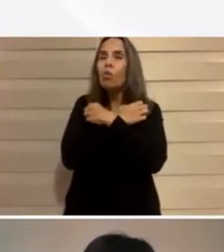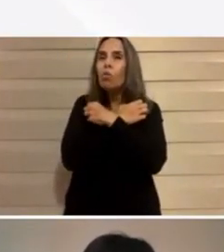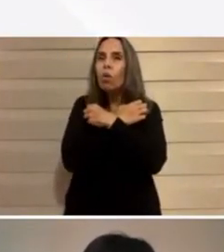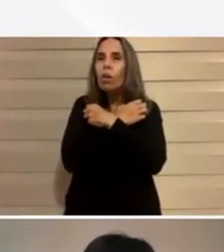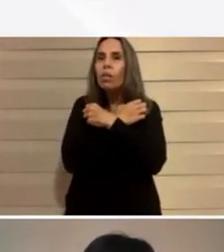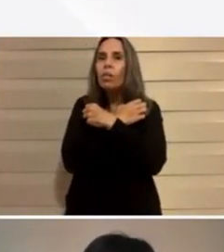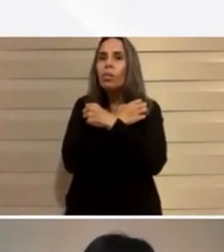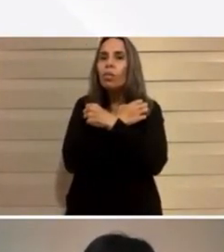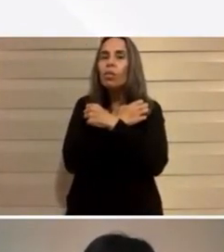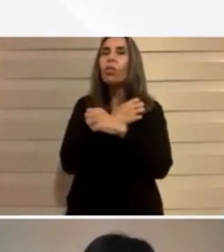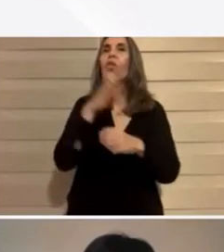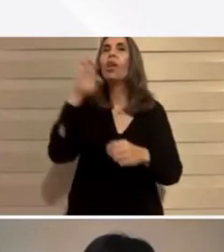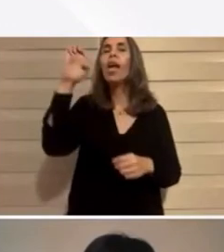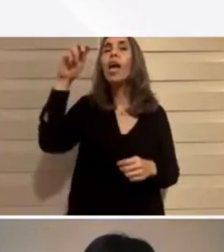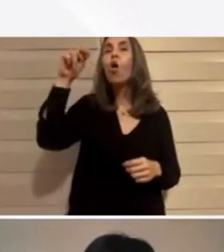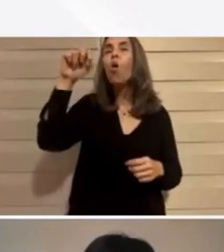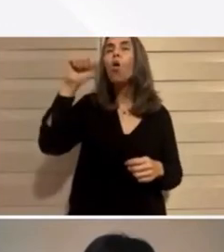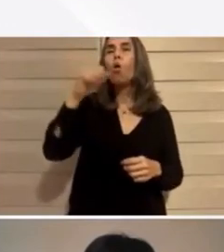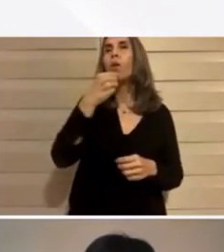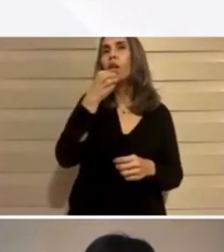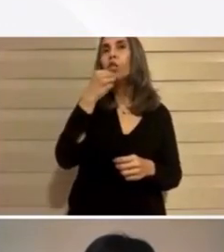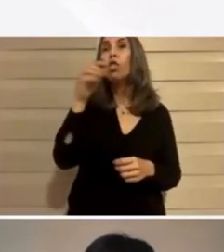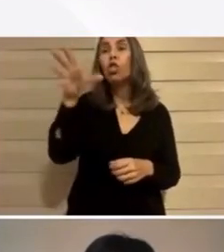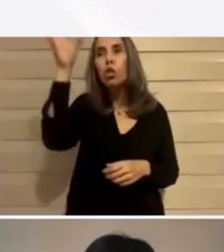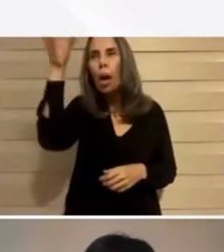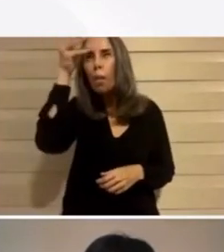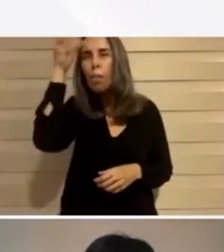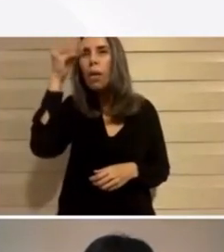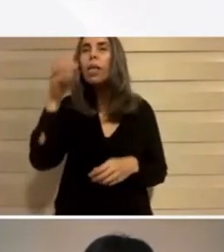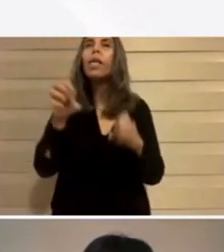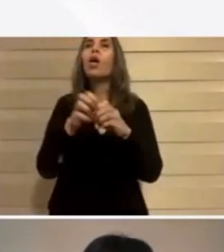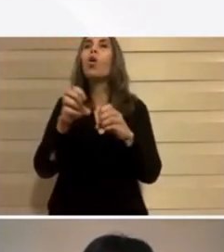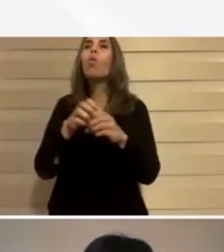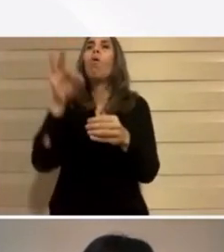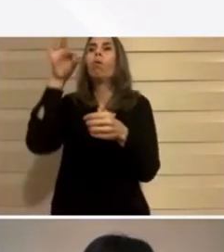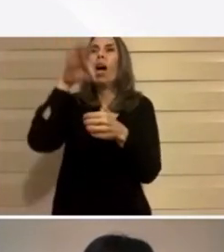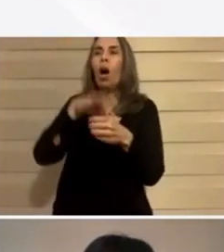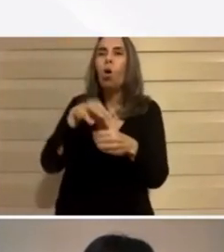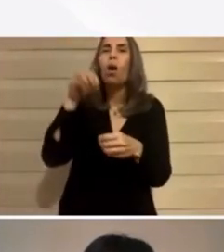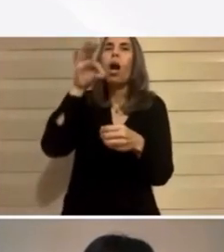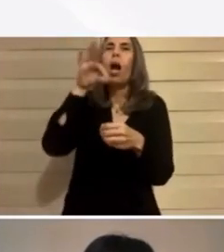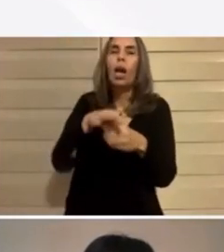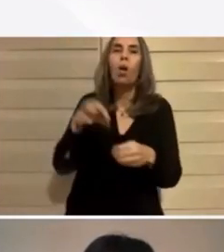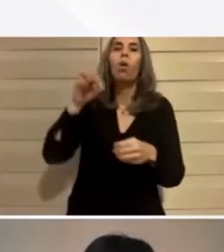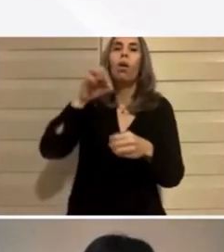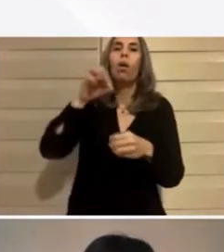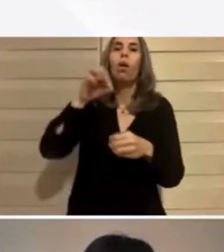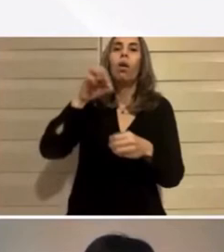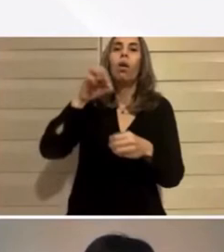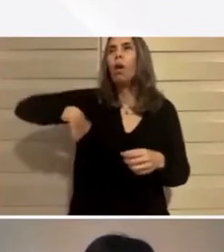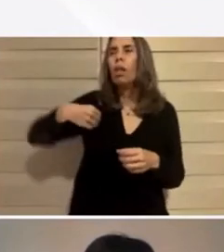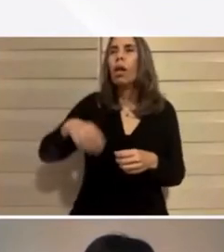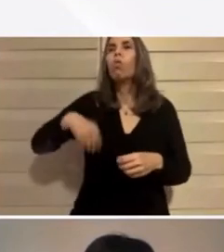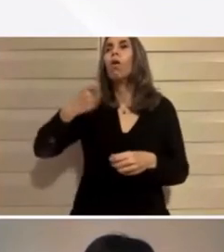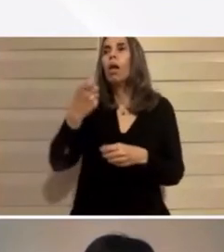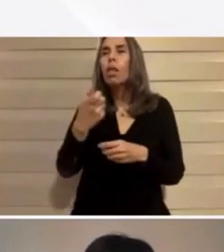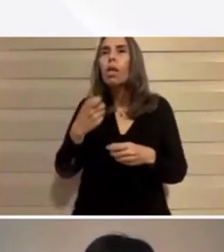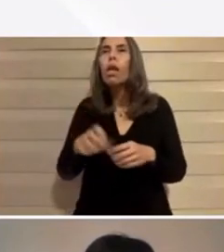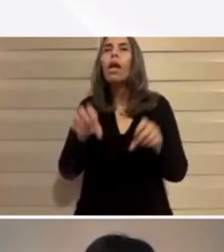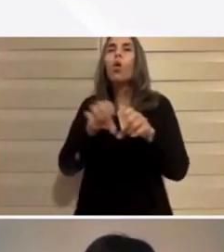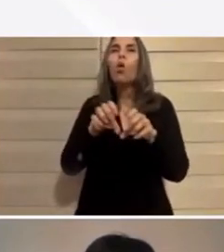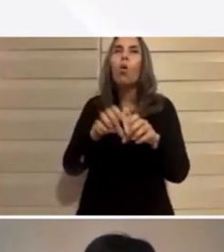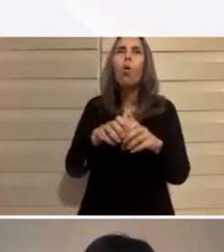los jóvenes como tú, que tienen tanto empeño por transformar el mundo, que quieren hacer tantas cosas, pues tienen que pensar en